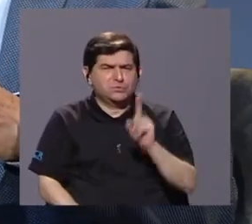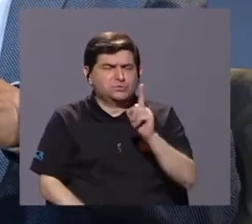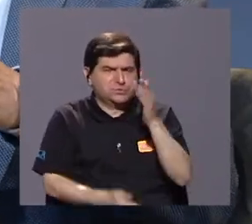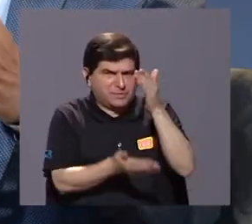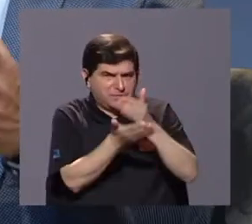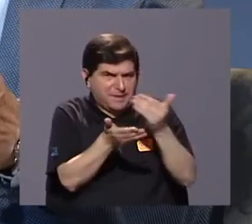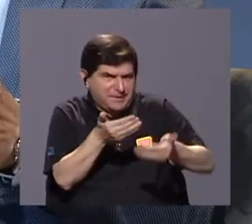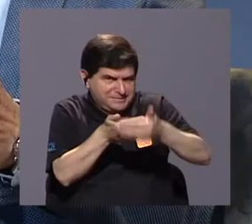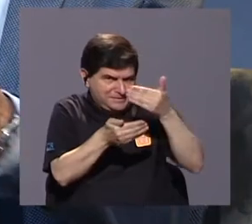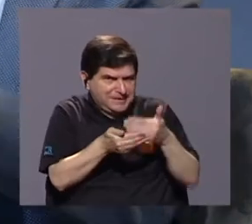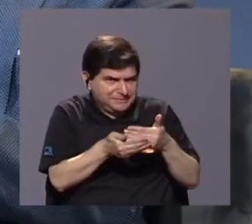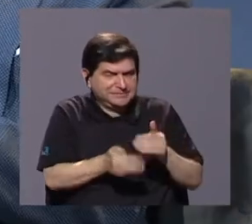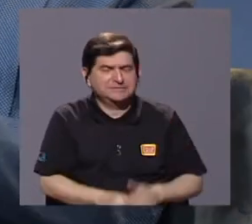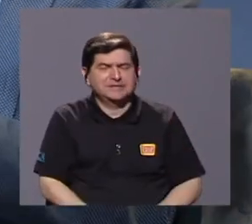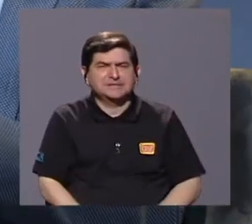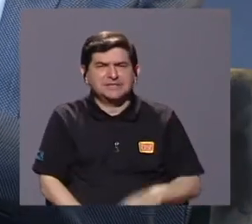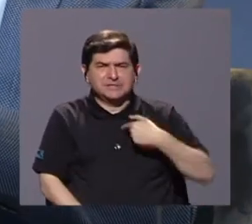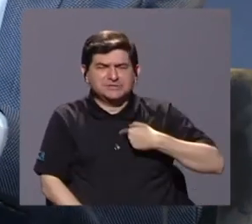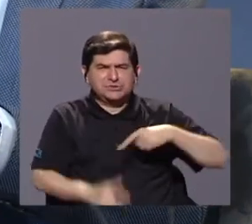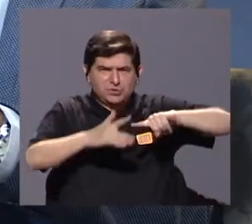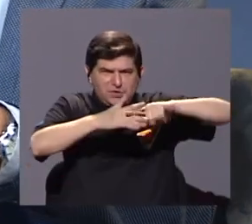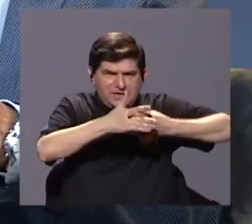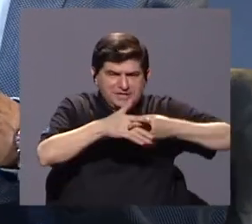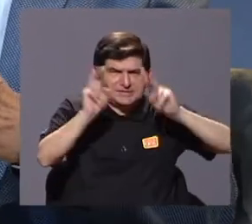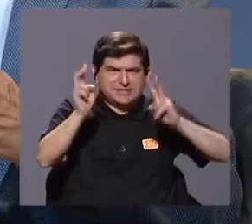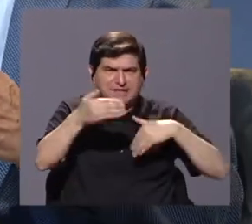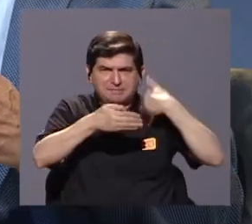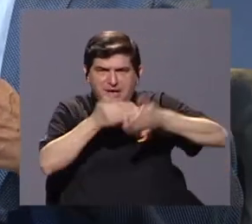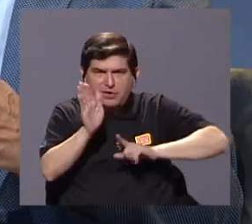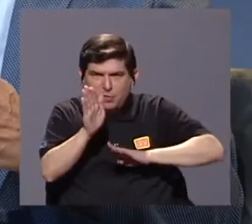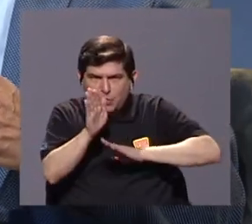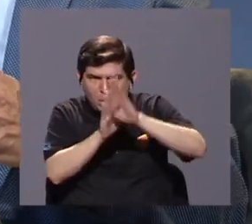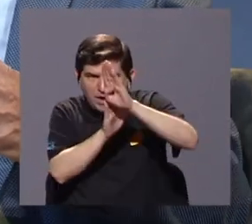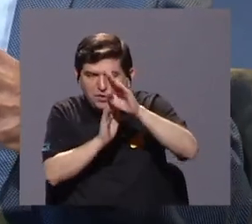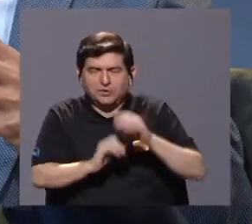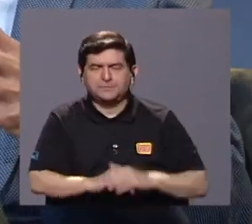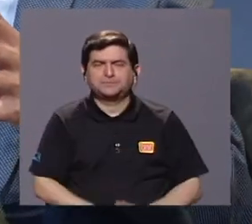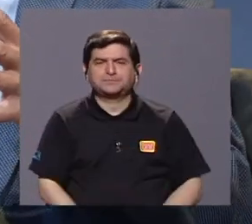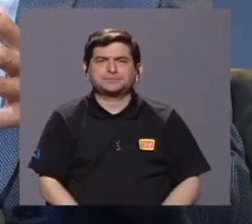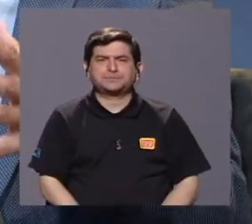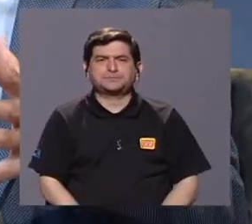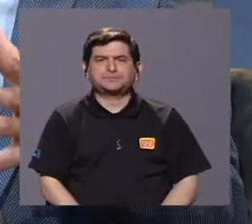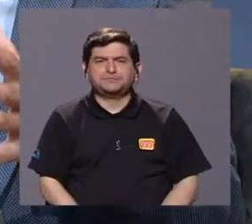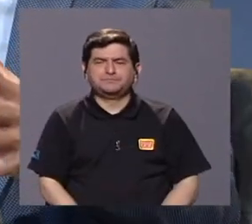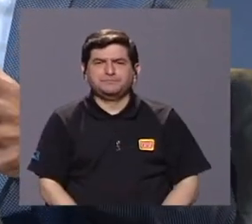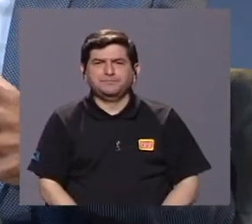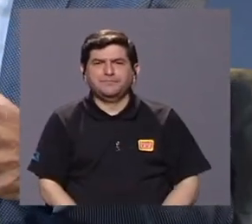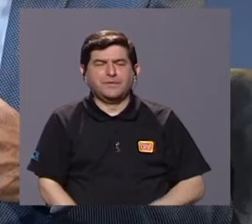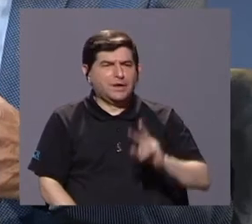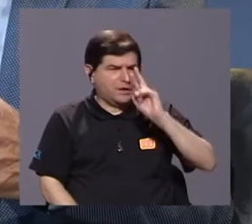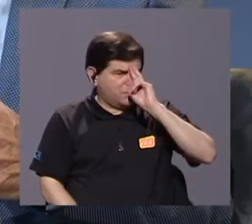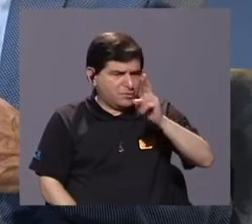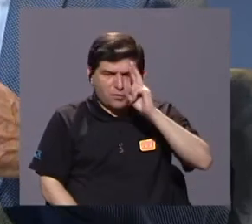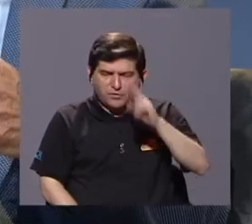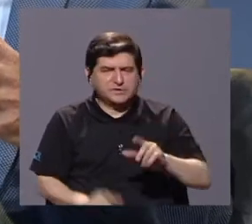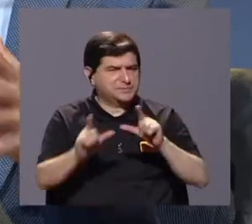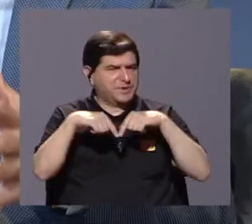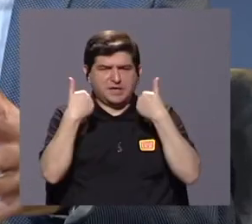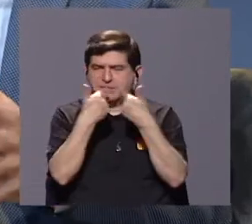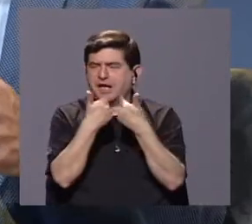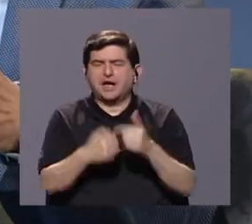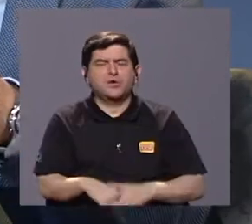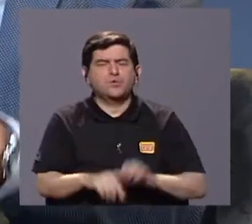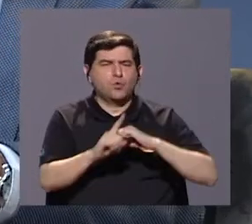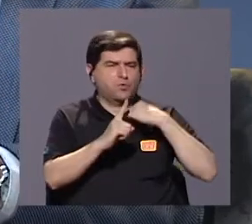pausa. Voy a introducir el tema y lo desarrollamos en el siguiente segmento. Juan José, no respeta estrato social,